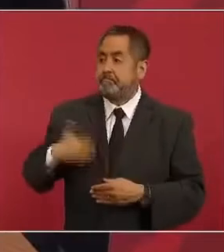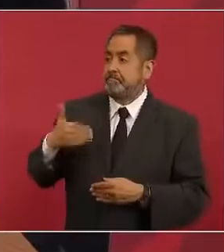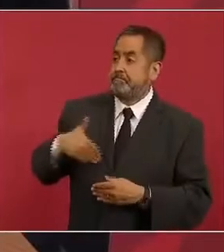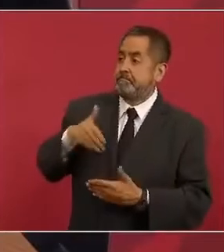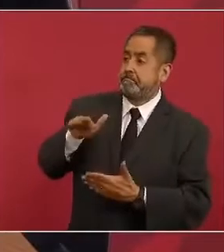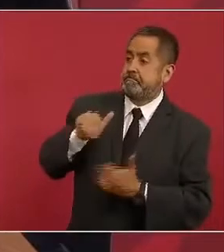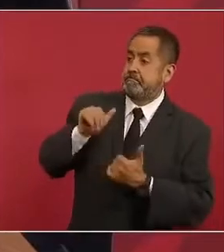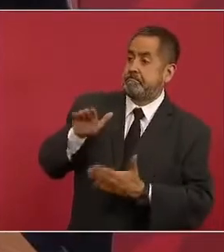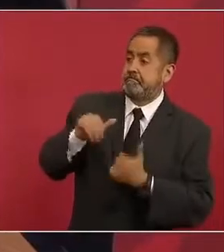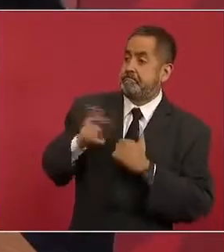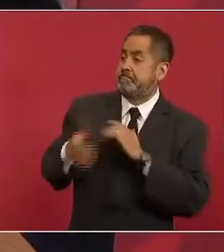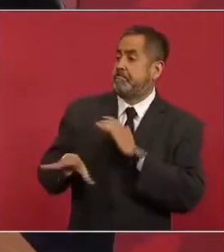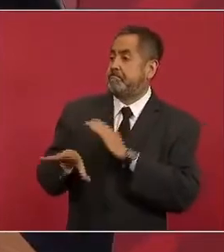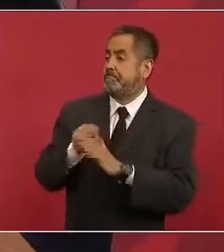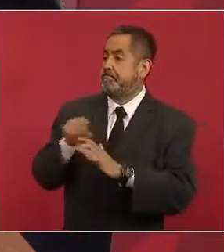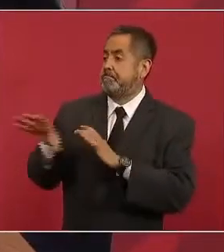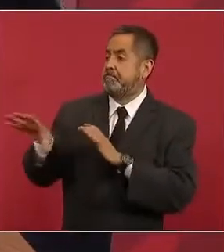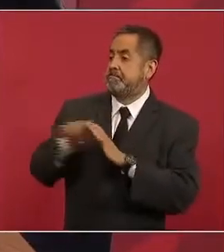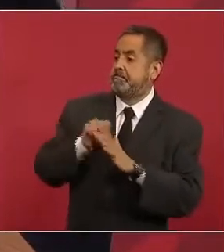a costillas del erario,